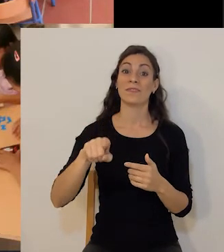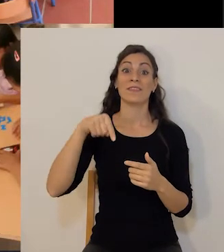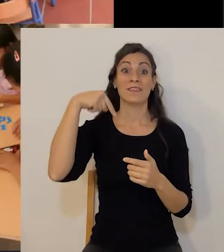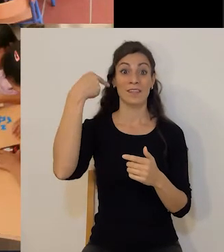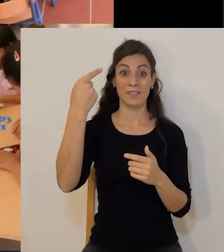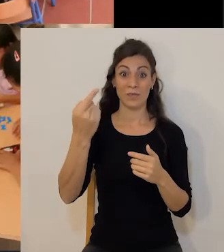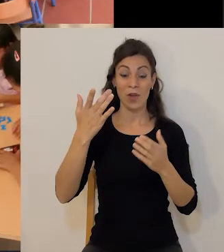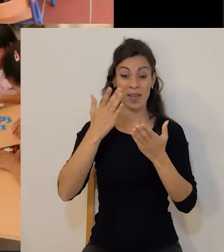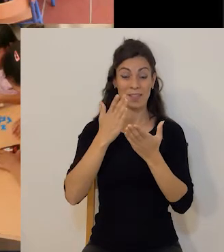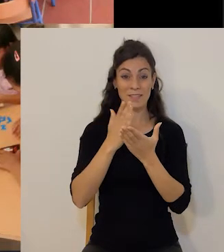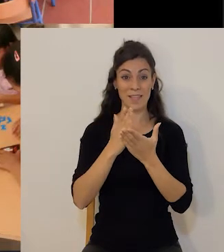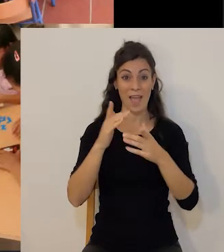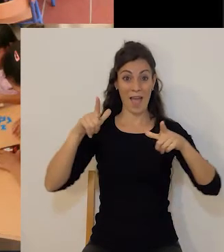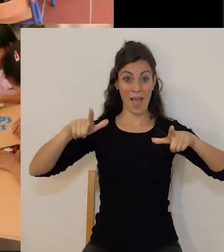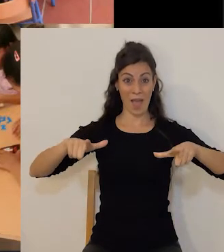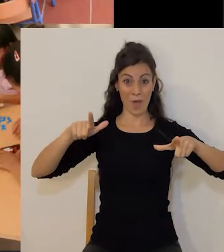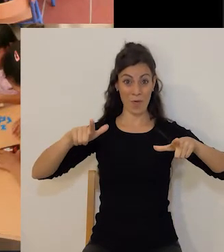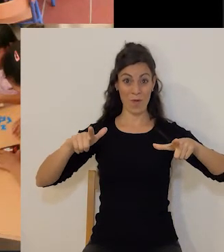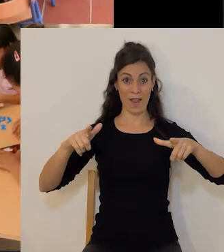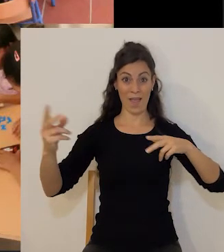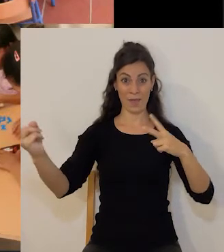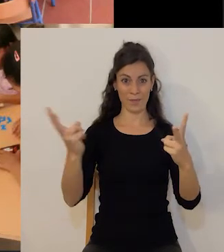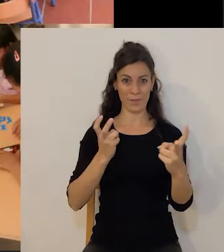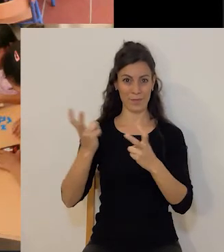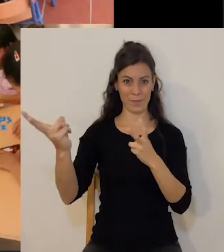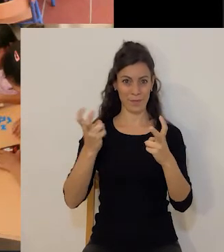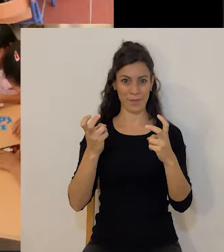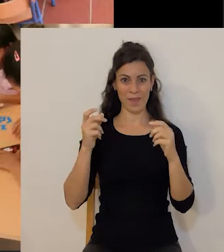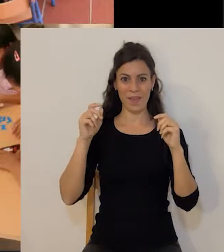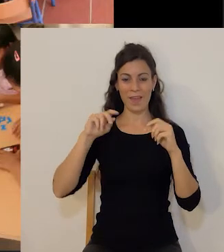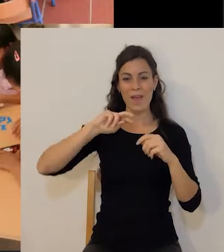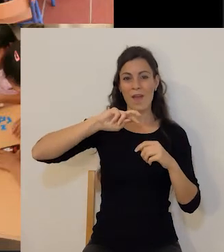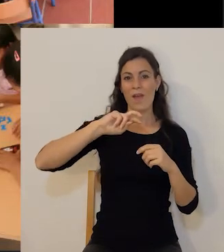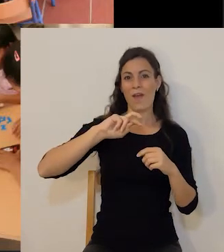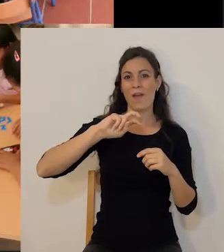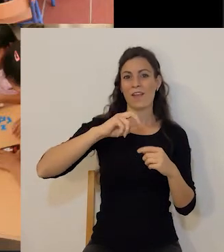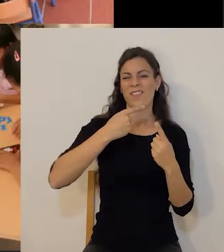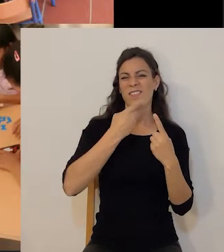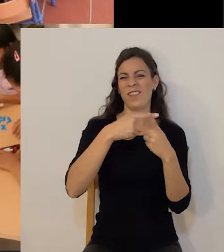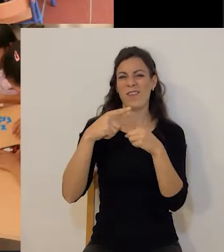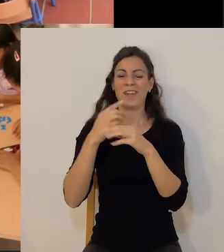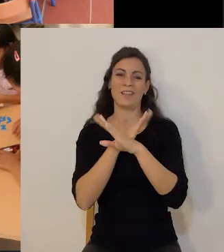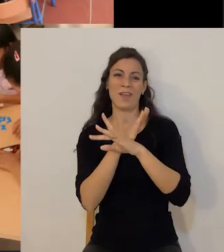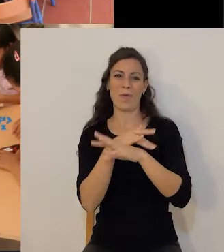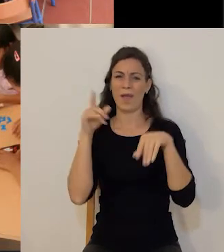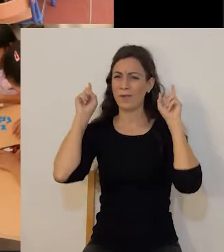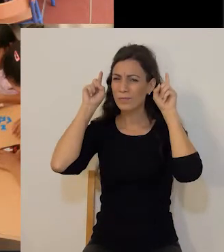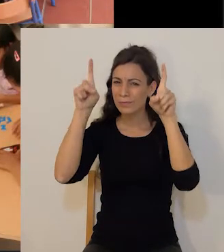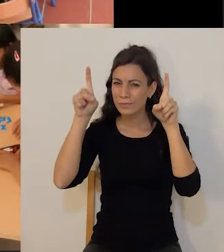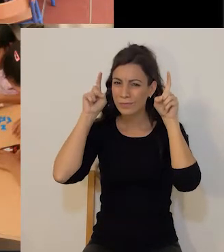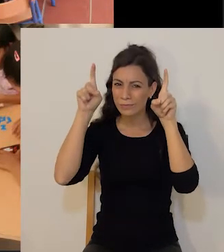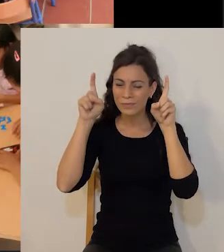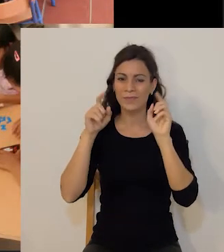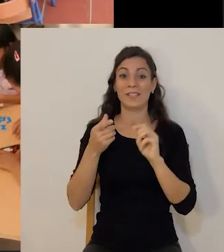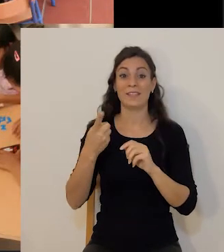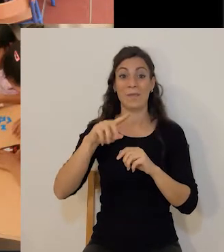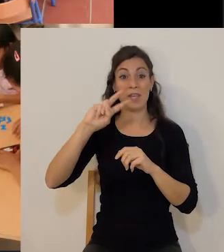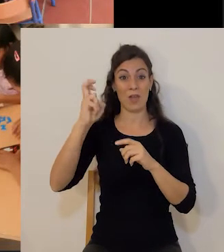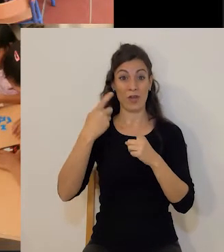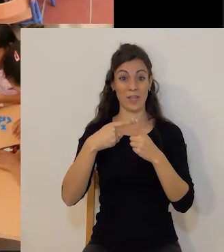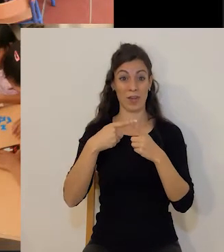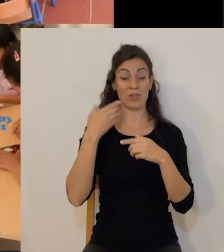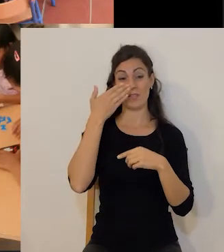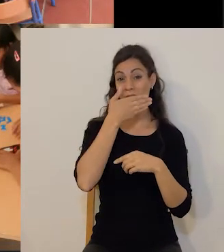en el aula y van a enseñar a jugar a diferentes juegos. También otra de las cosas que hacemos en